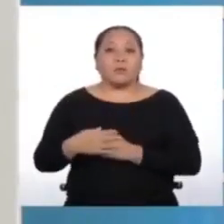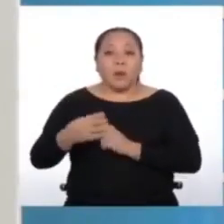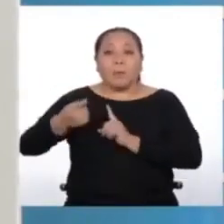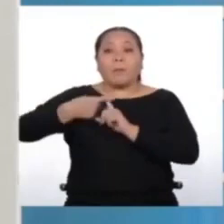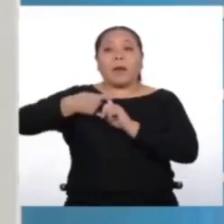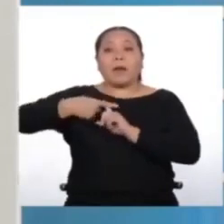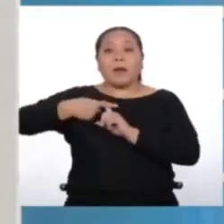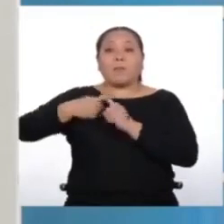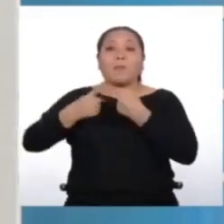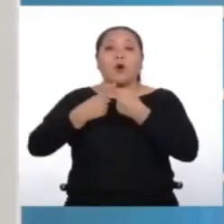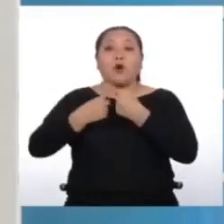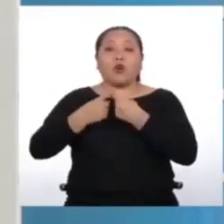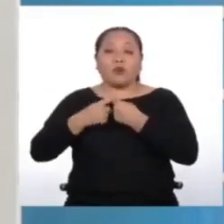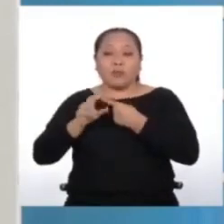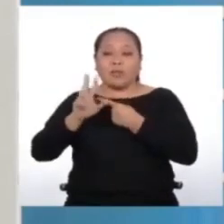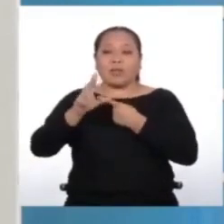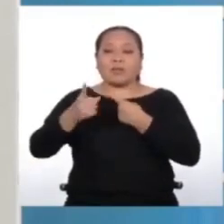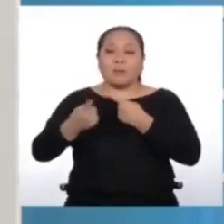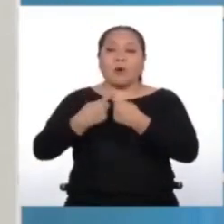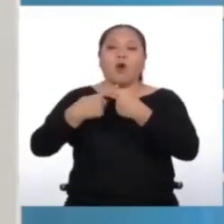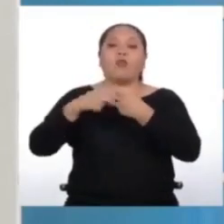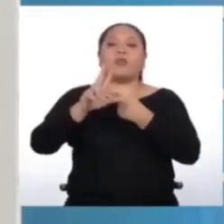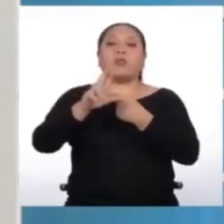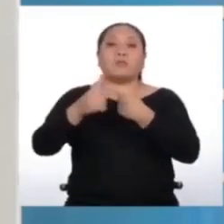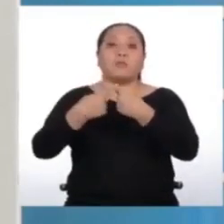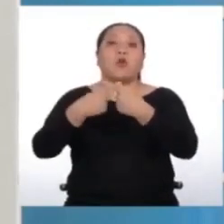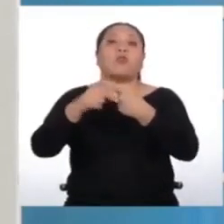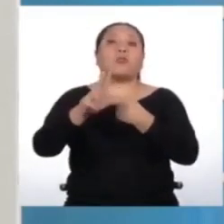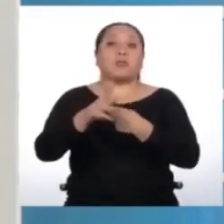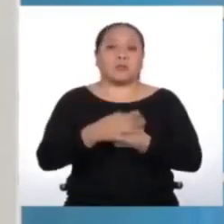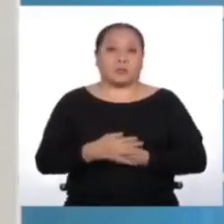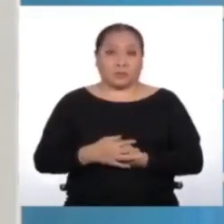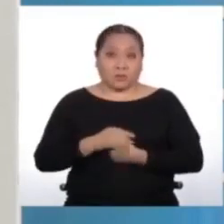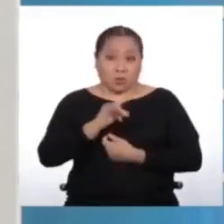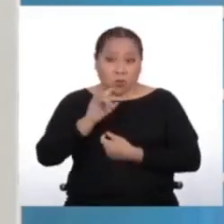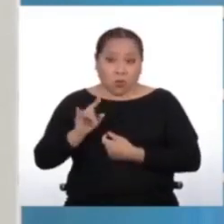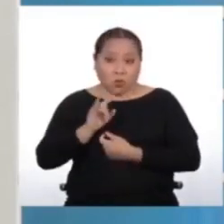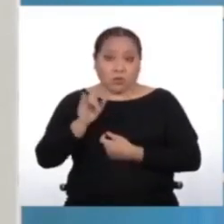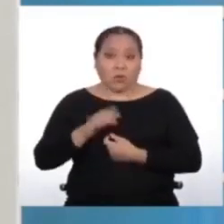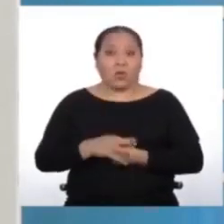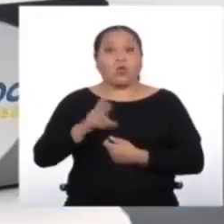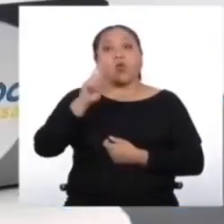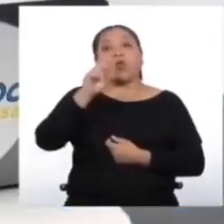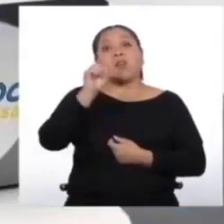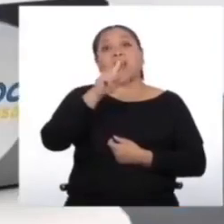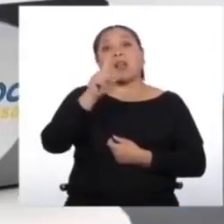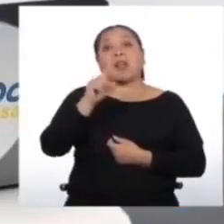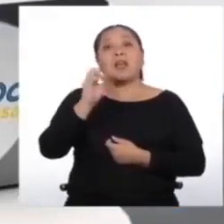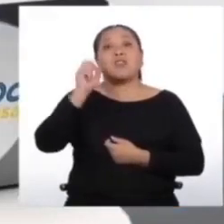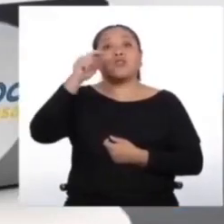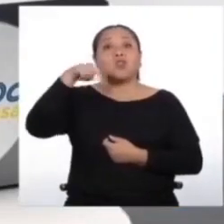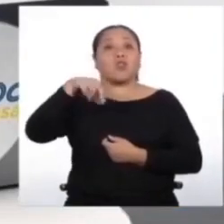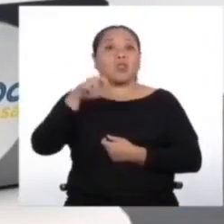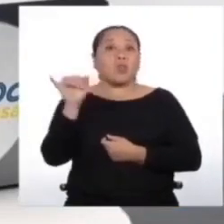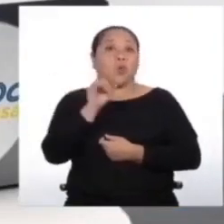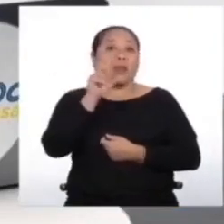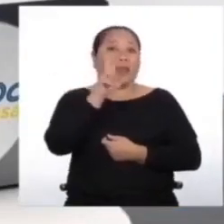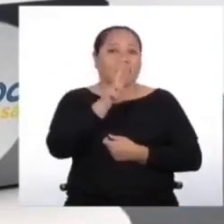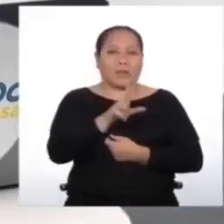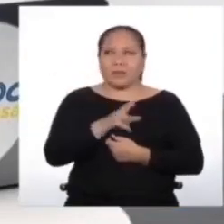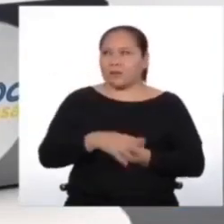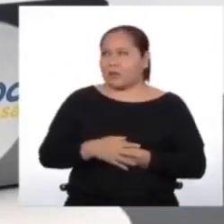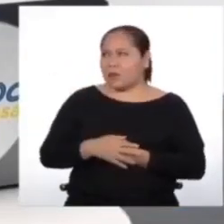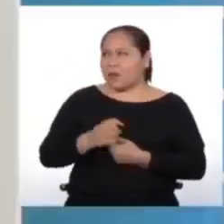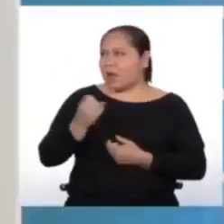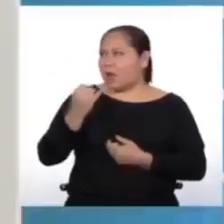porque multiplicas por 3. Usando los términos que usamos en progresiones geométricas, tu razón es 3. ¿Y hay alguna forma para